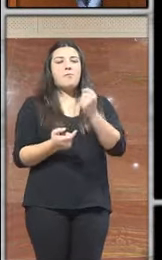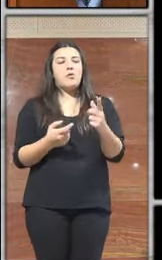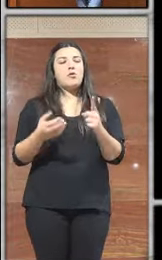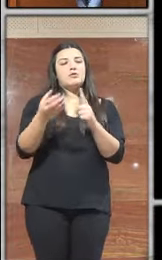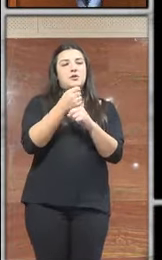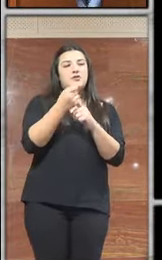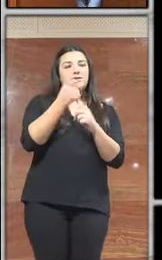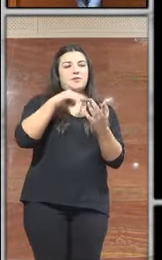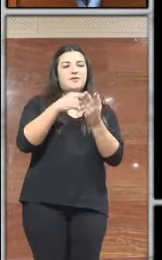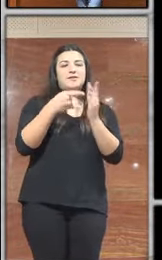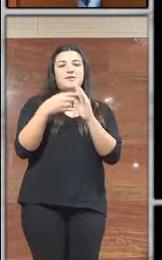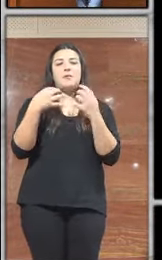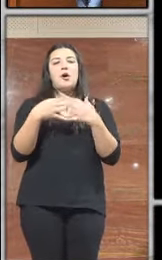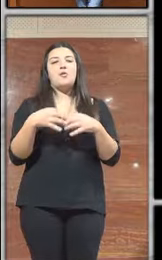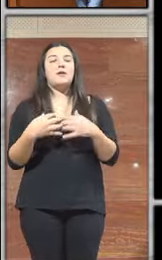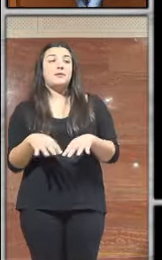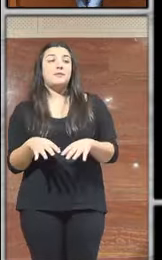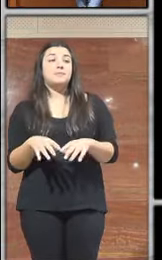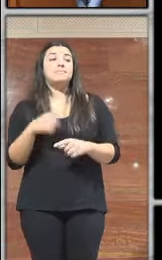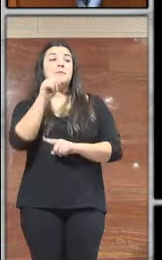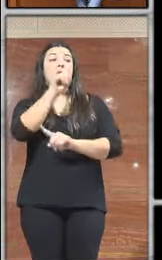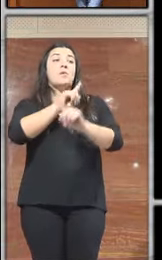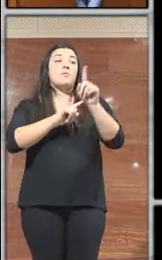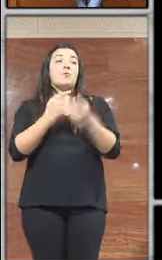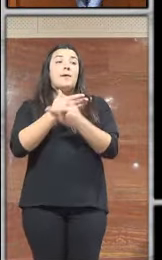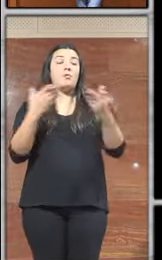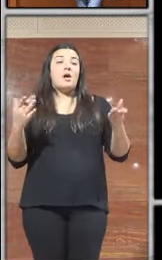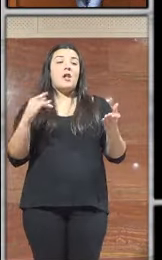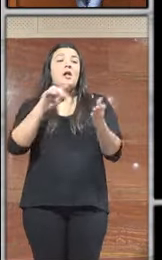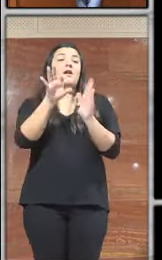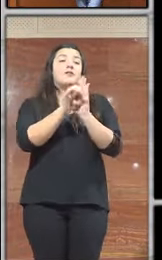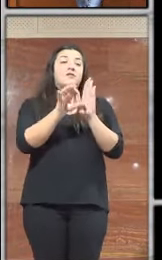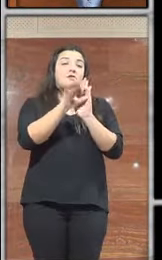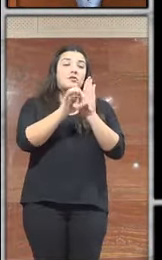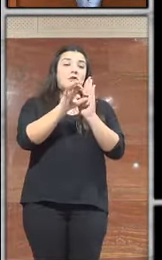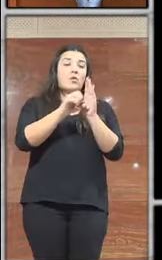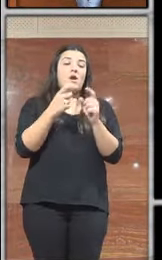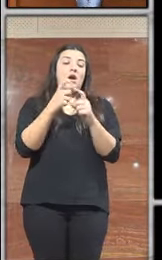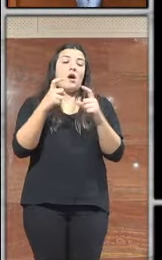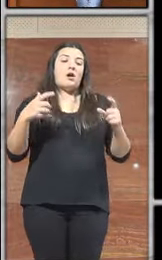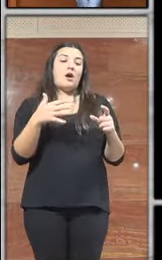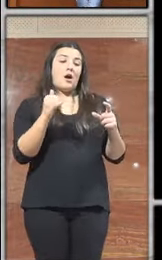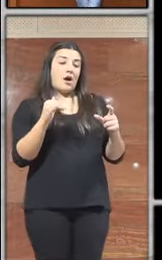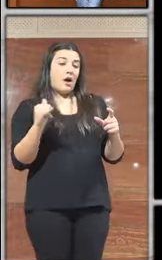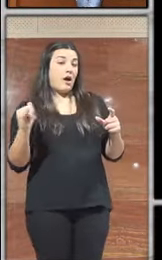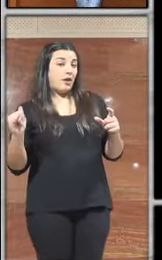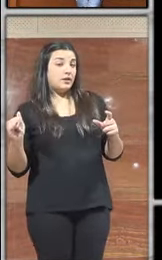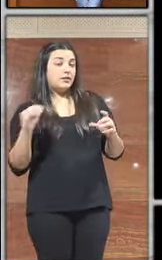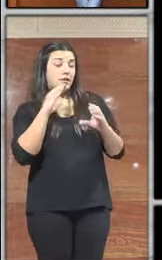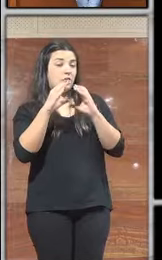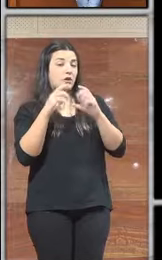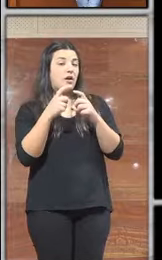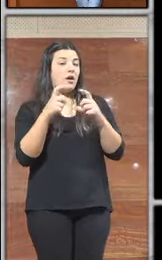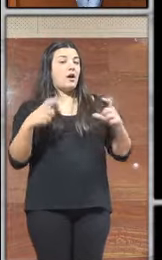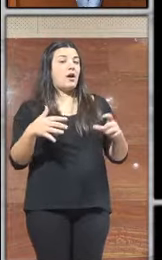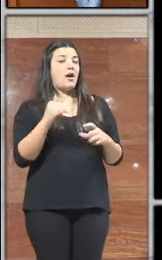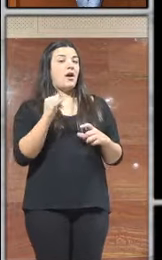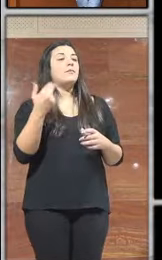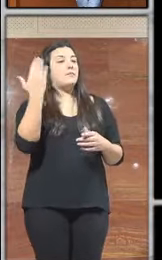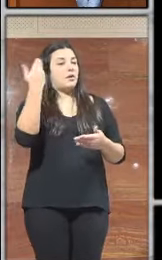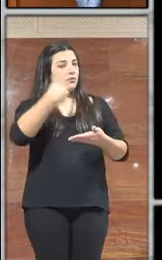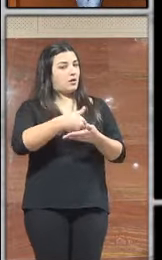evidentemente sabemos que hay mucho software de comunicación aumentativa, pero, bueno, pues aquí hay una demanda